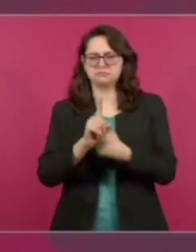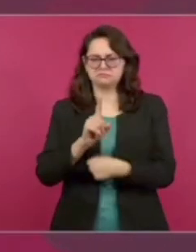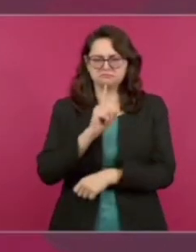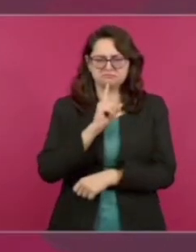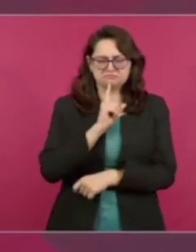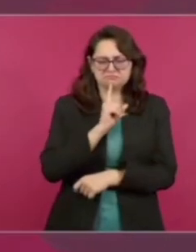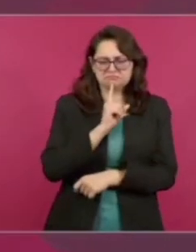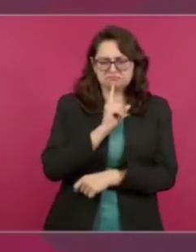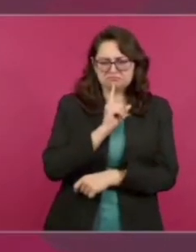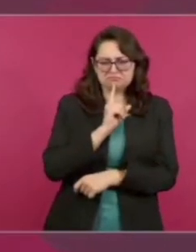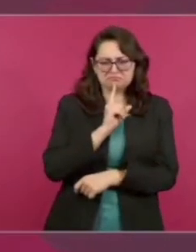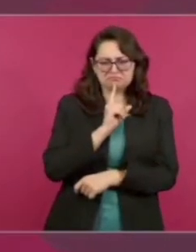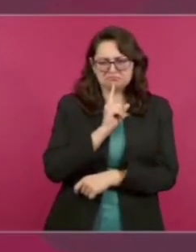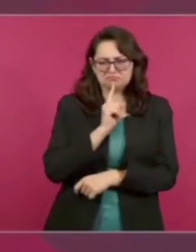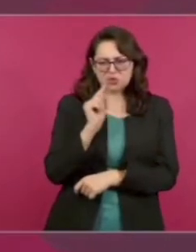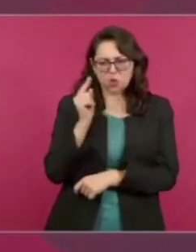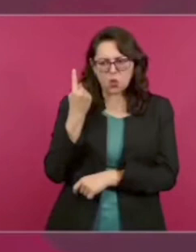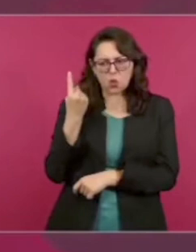muy